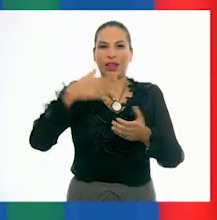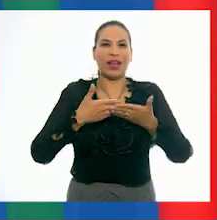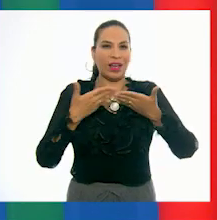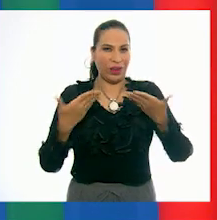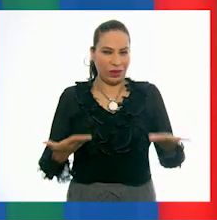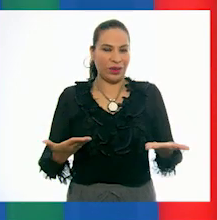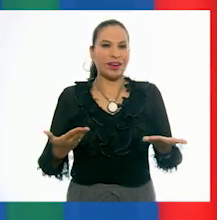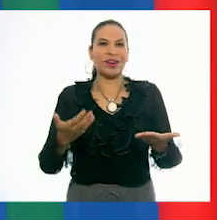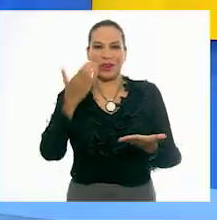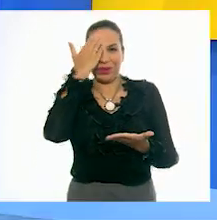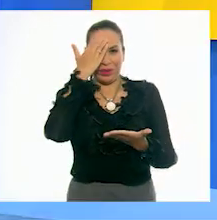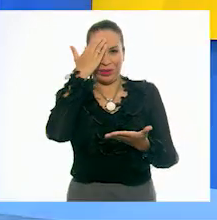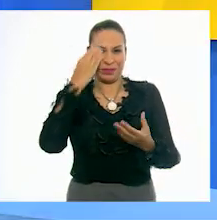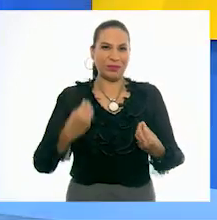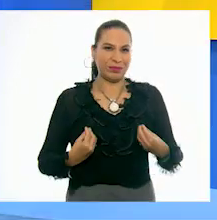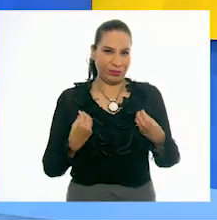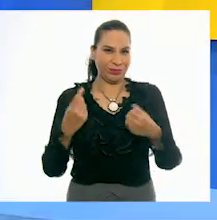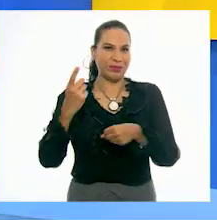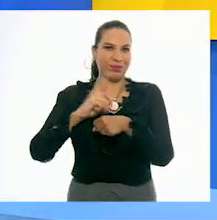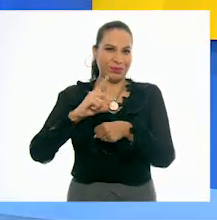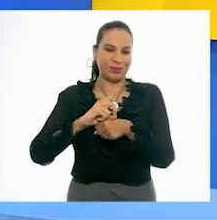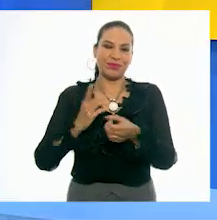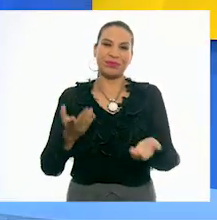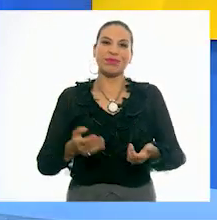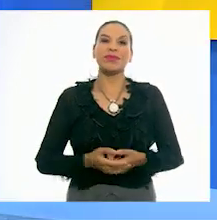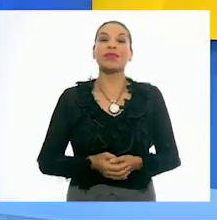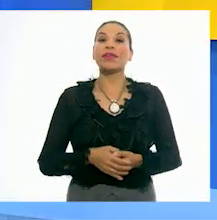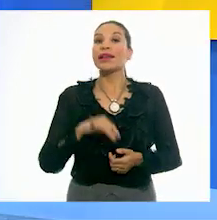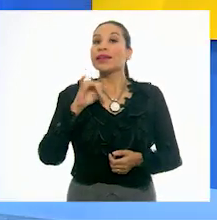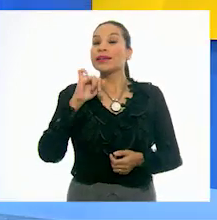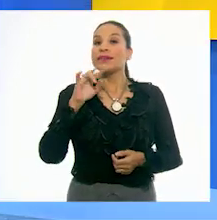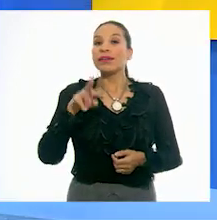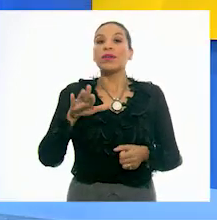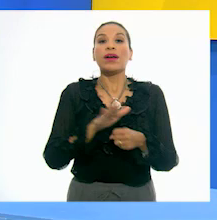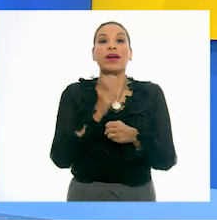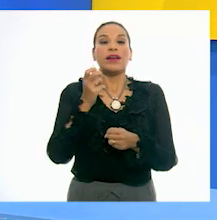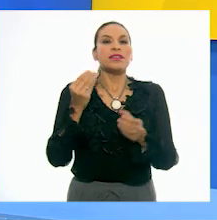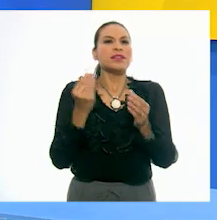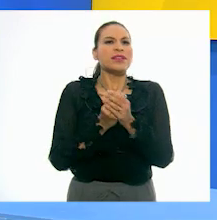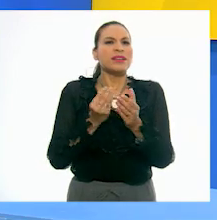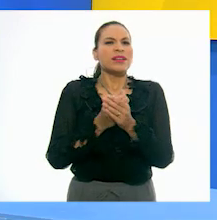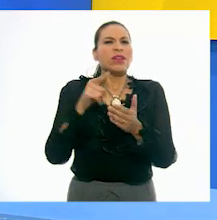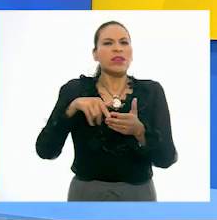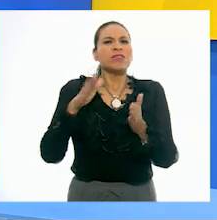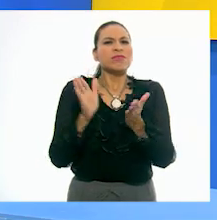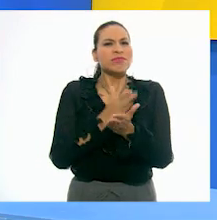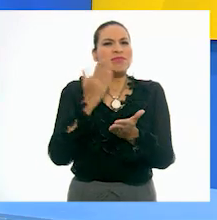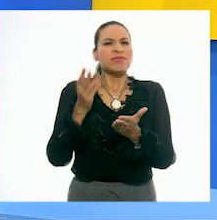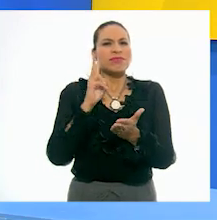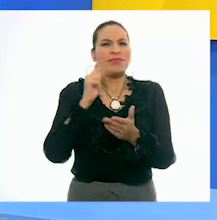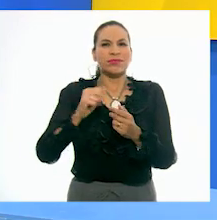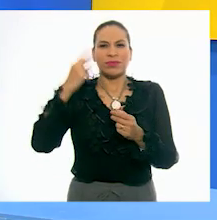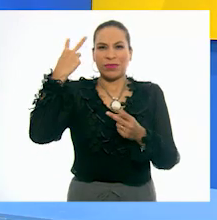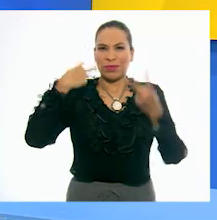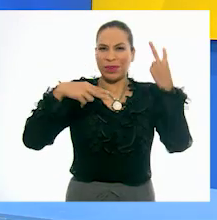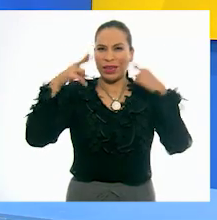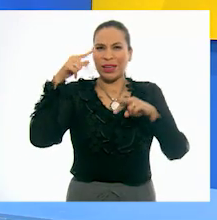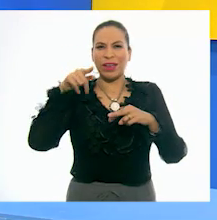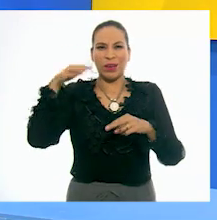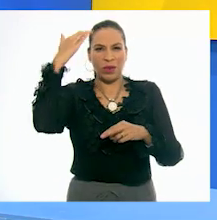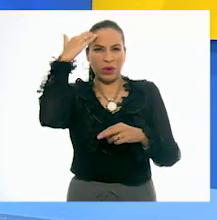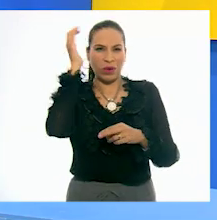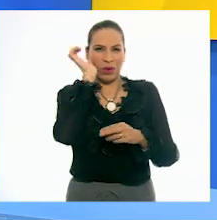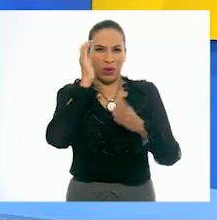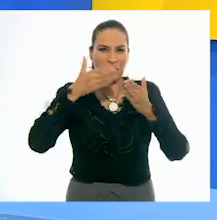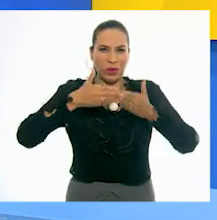conocemos en nuestros días. Muy bien, Jenny. Así es. Por eso esta clase vamos a repasar desde los viajes de Cristóbal Colón,